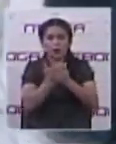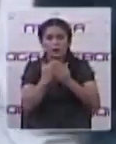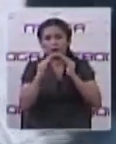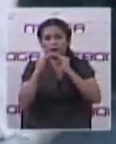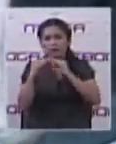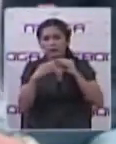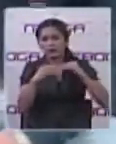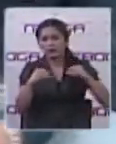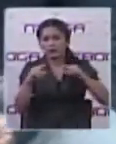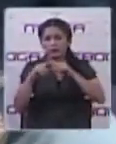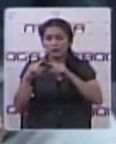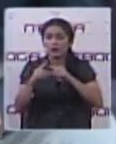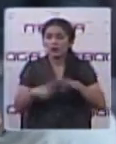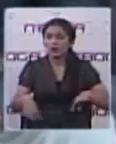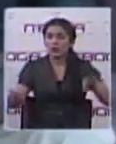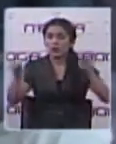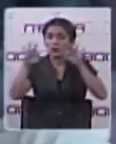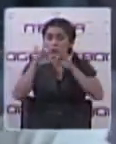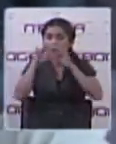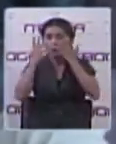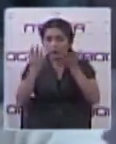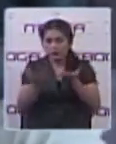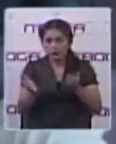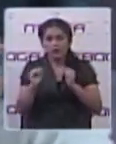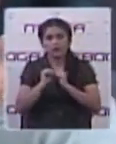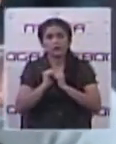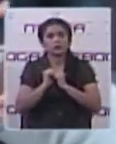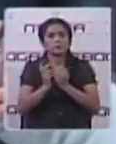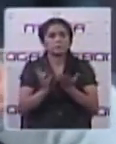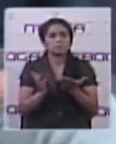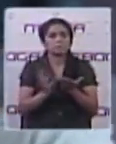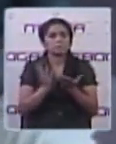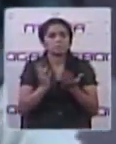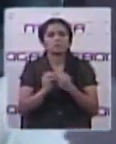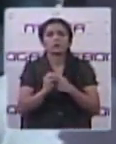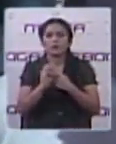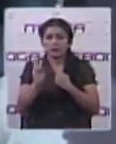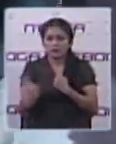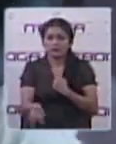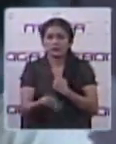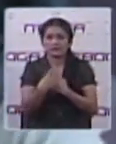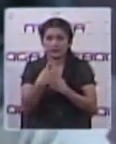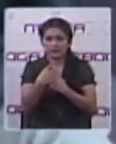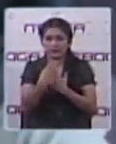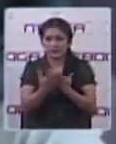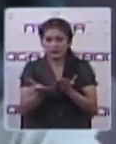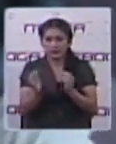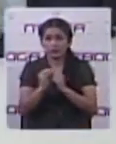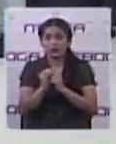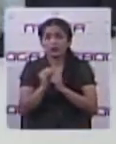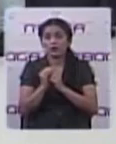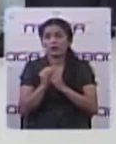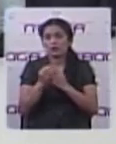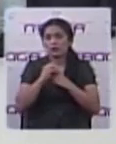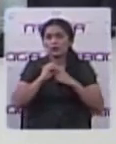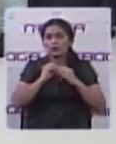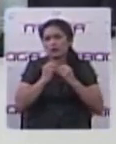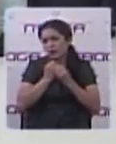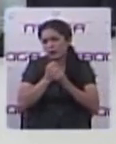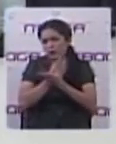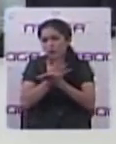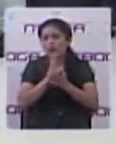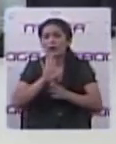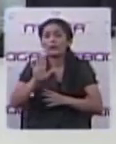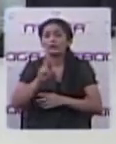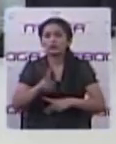debe en sus perfiles básicamente no solamente colocar lo que es propiedades, sino hablar un poco de él. Son redes sociales, hablar de él, de